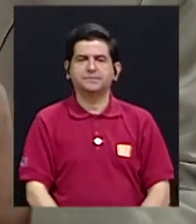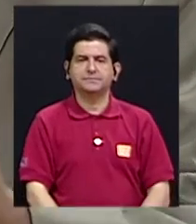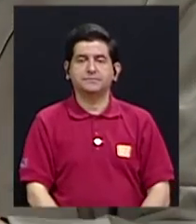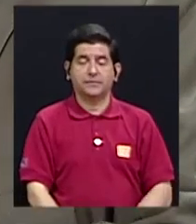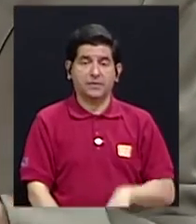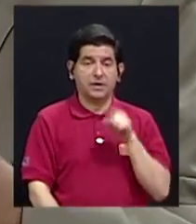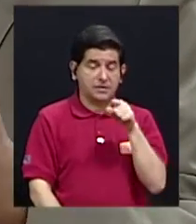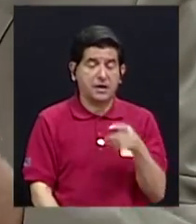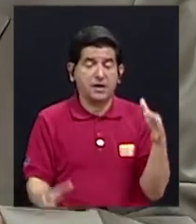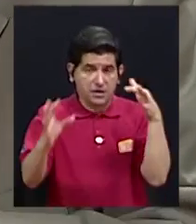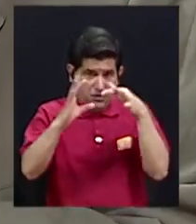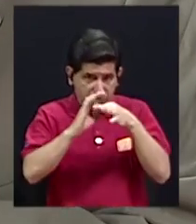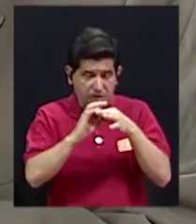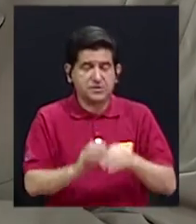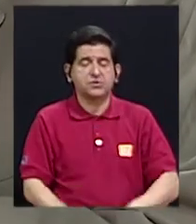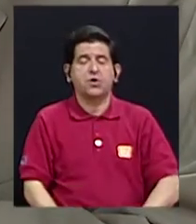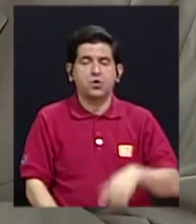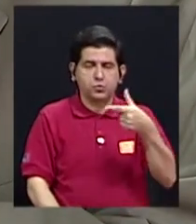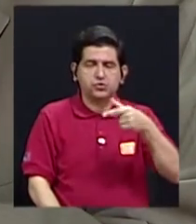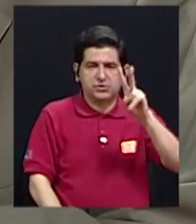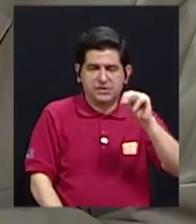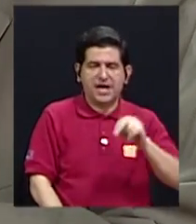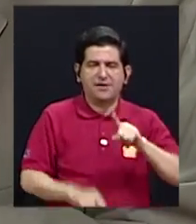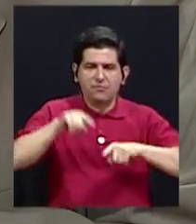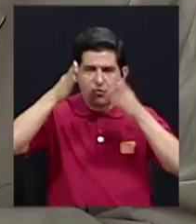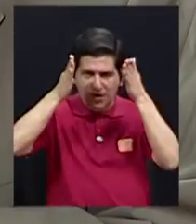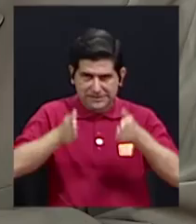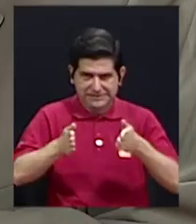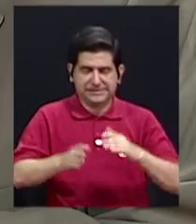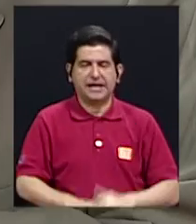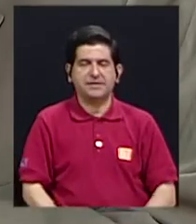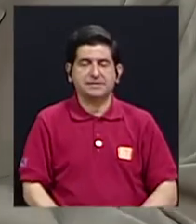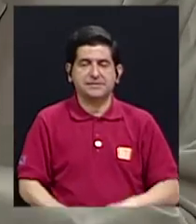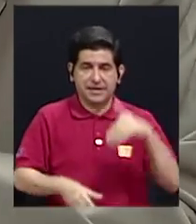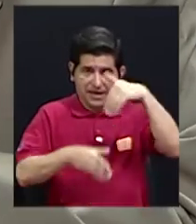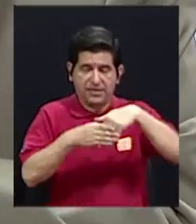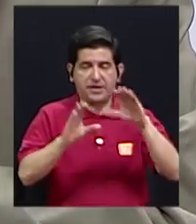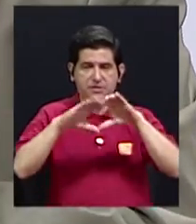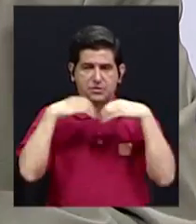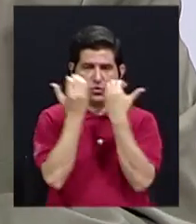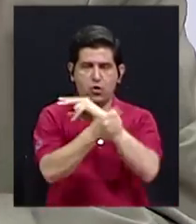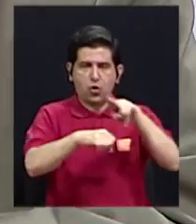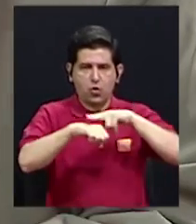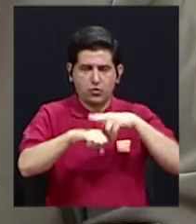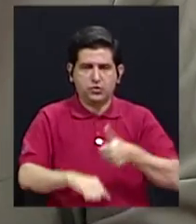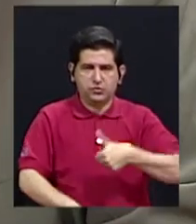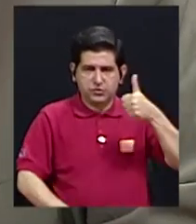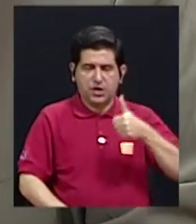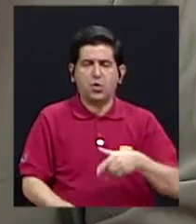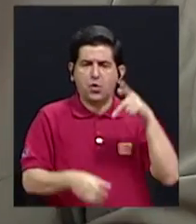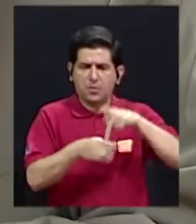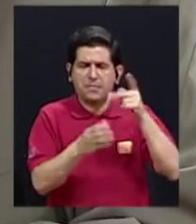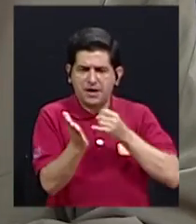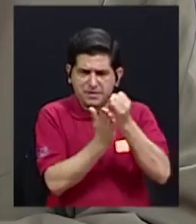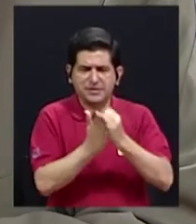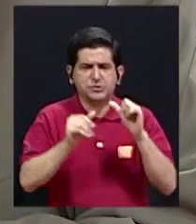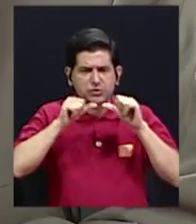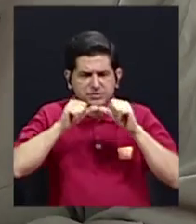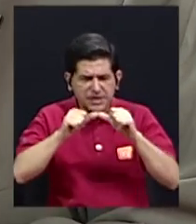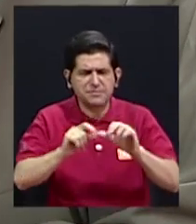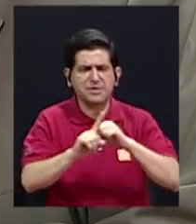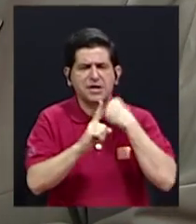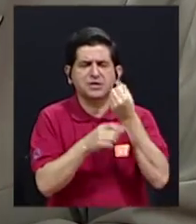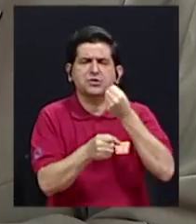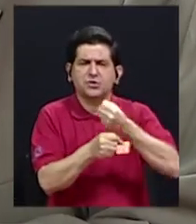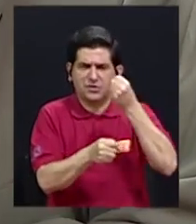comenzamos al respecto con don gustavo navarro que es estadístico del conar y que participó en esta investigación llamada seguimiento de la